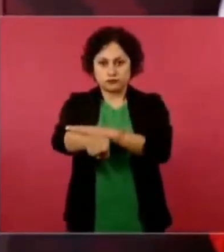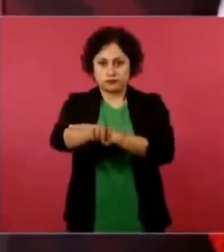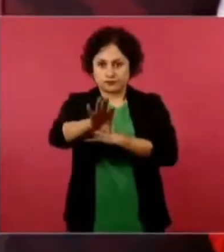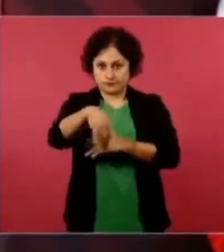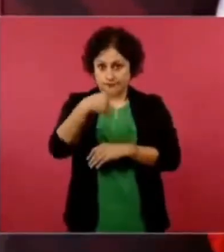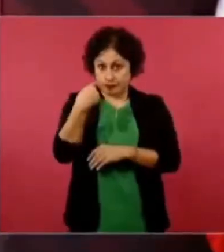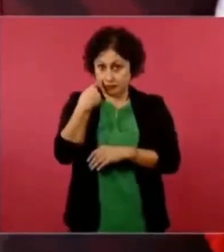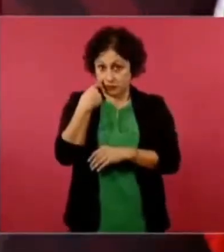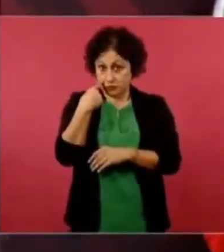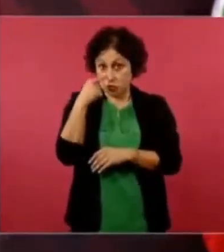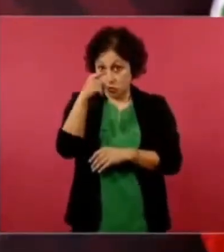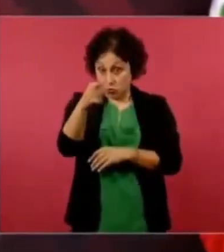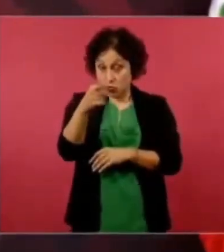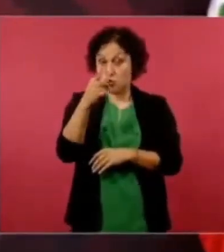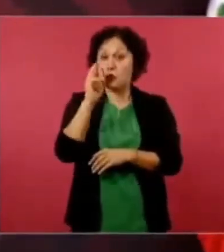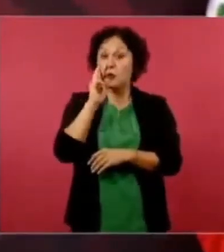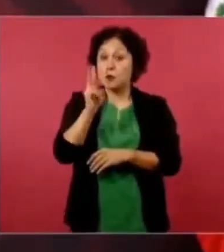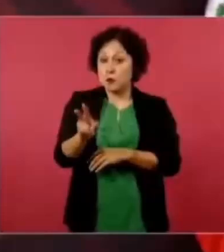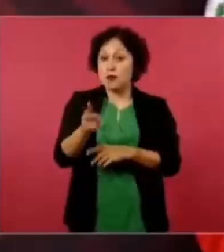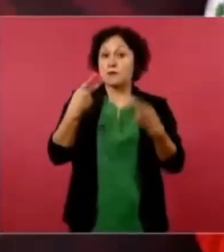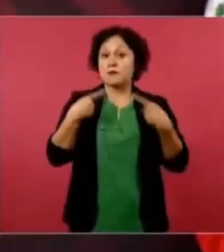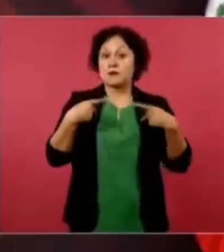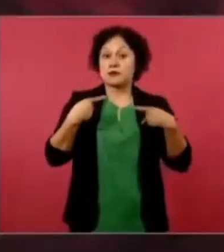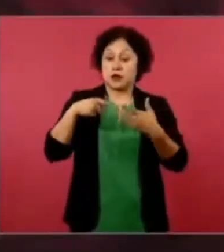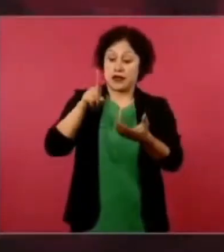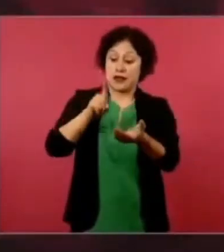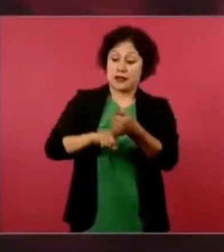básicamente están en la cárcel por omisión,